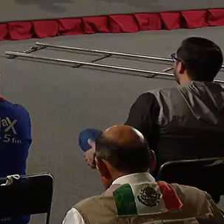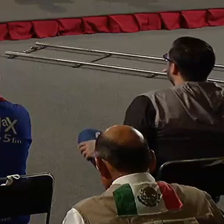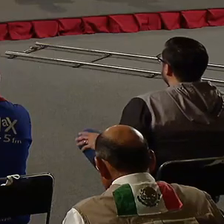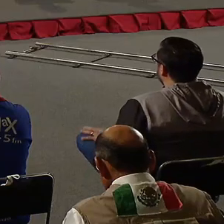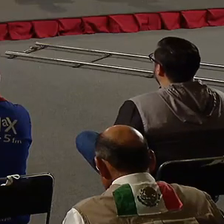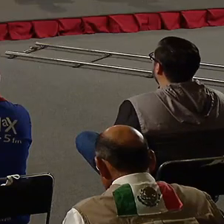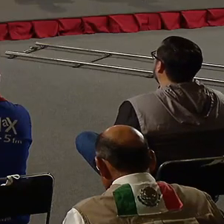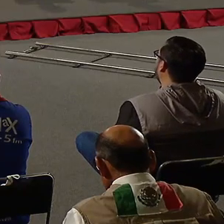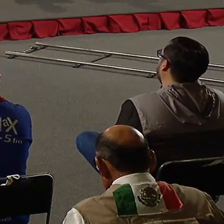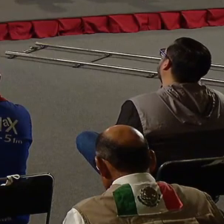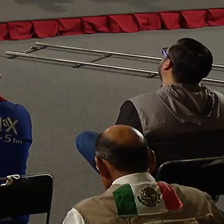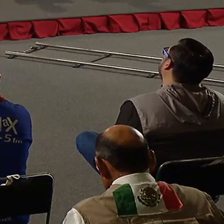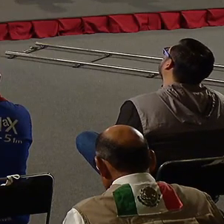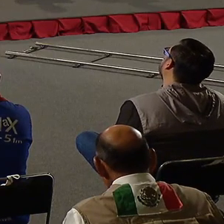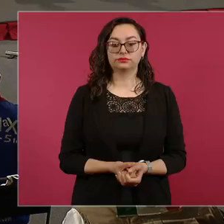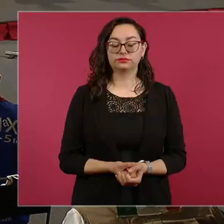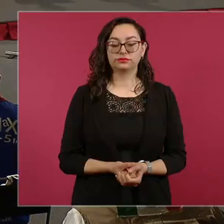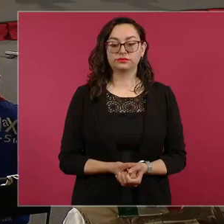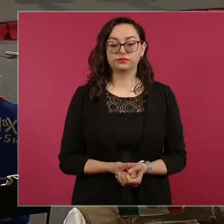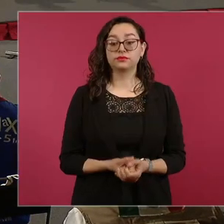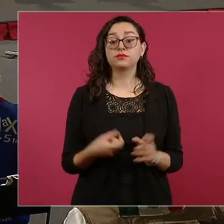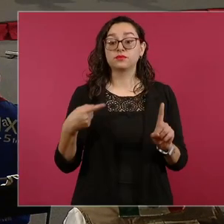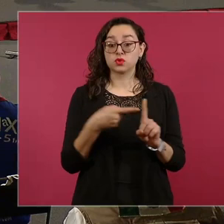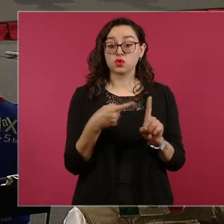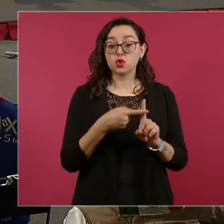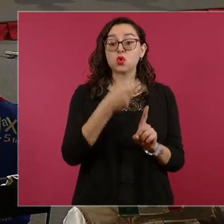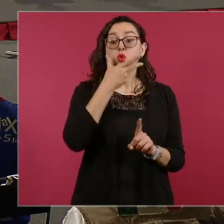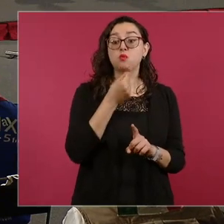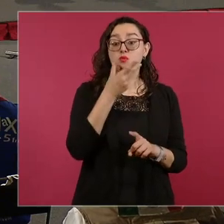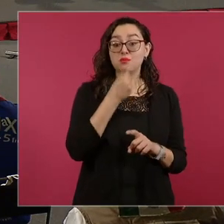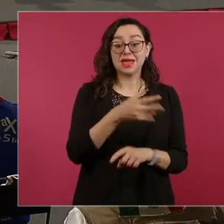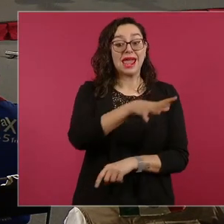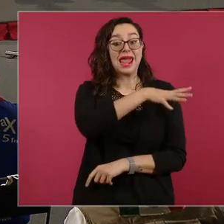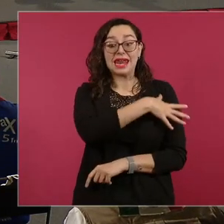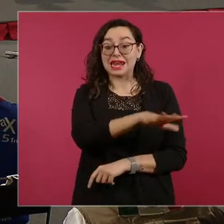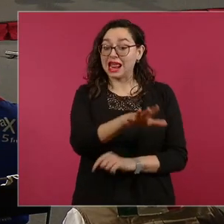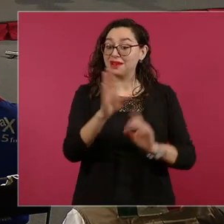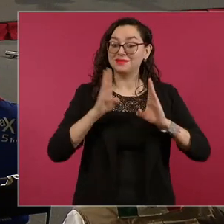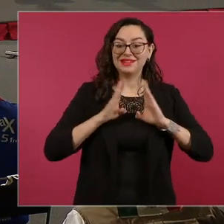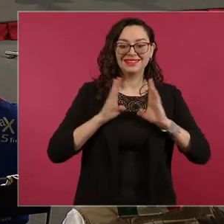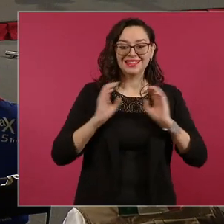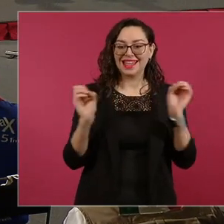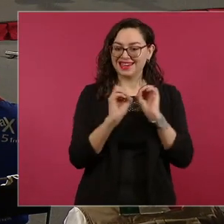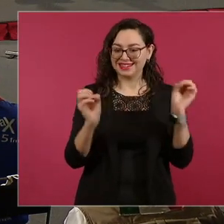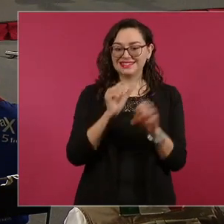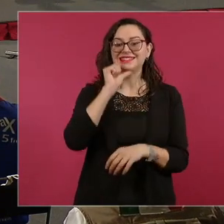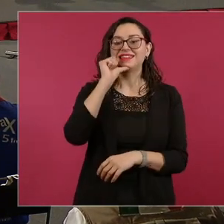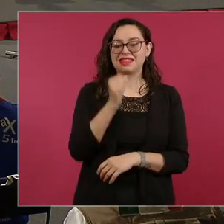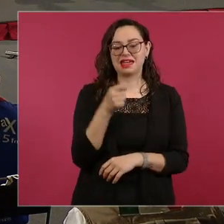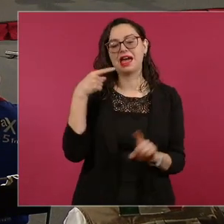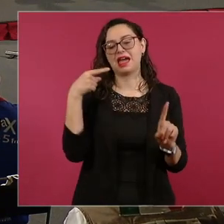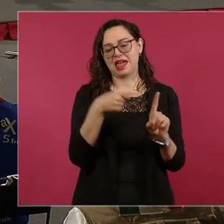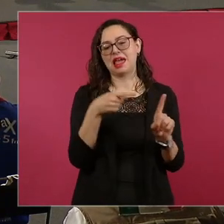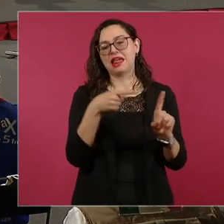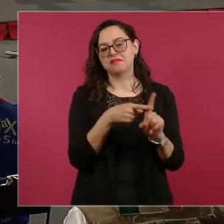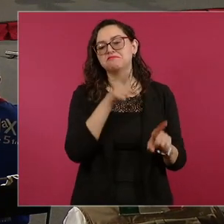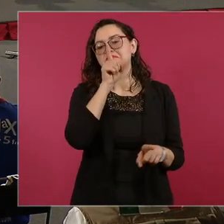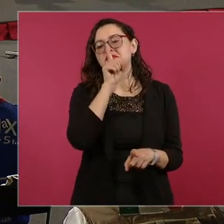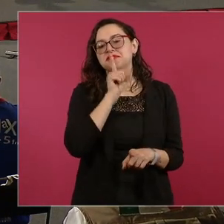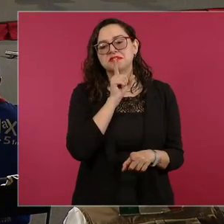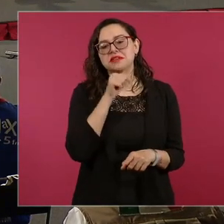diciendo que tiene información. Esa información, por supuesto, no existe y se trata de una campaña de